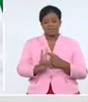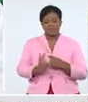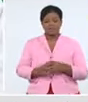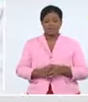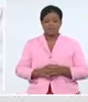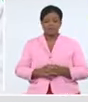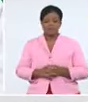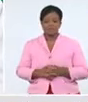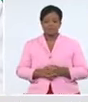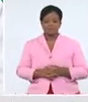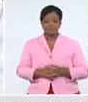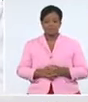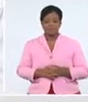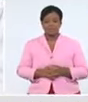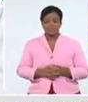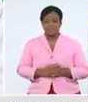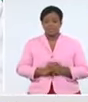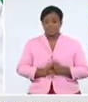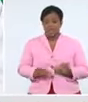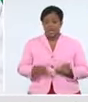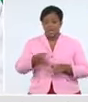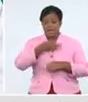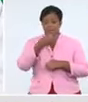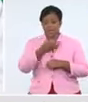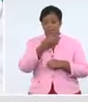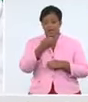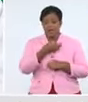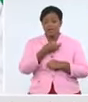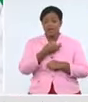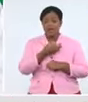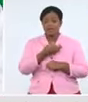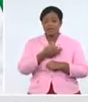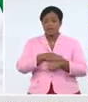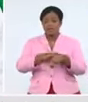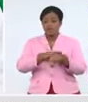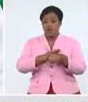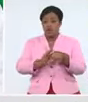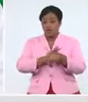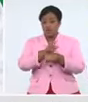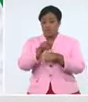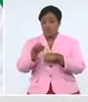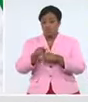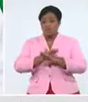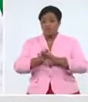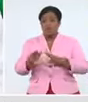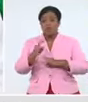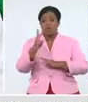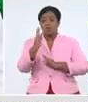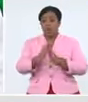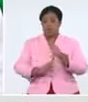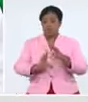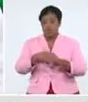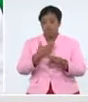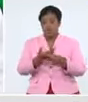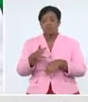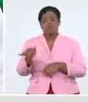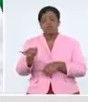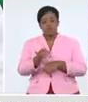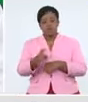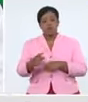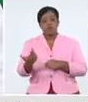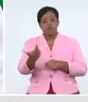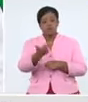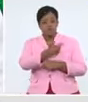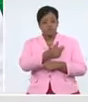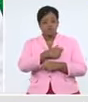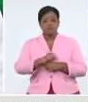proceso. Ya expliqué también que en el caso de los convalecientes, toda vez que cumplan los 2 meses, también se incorporarán a este